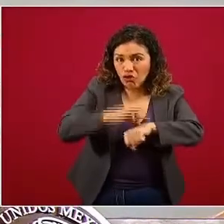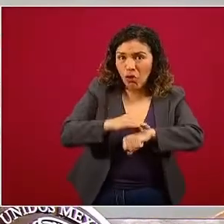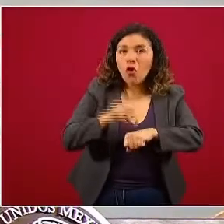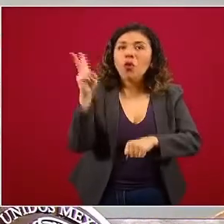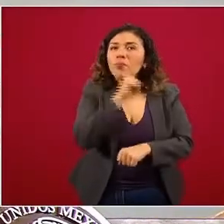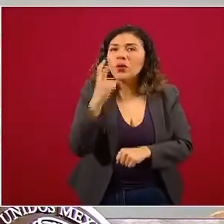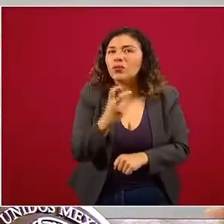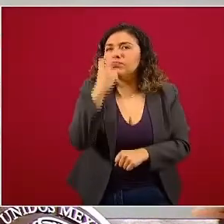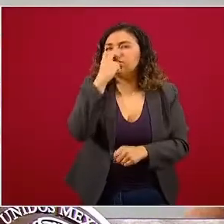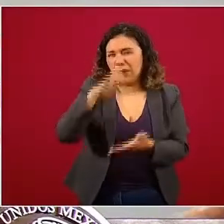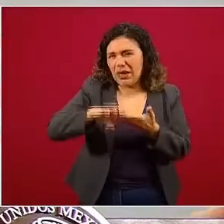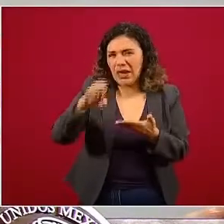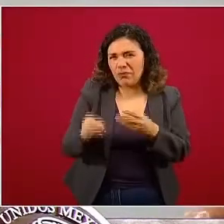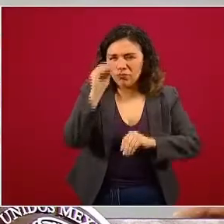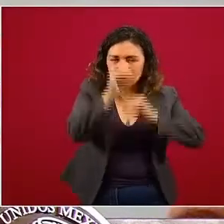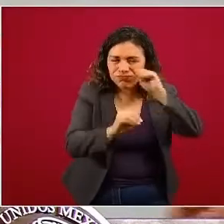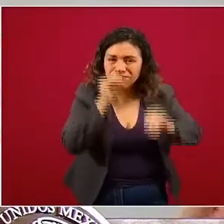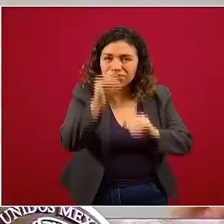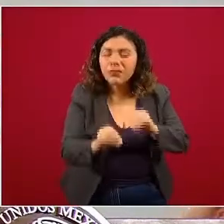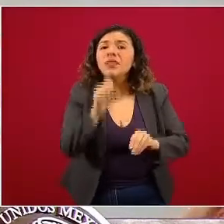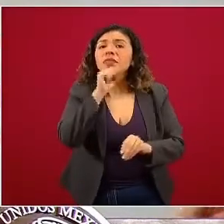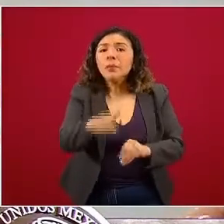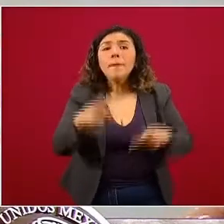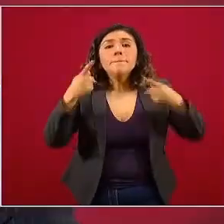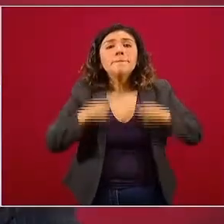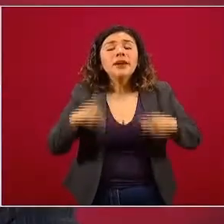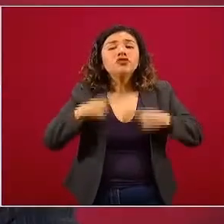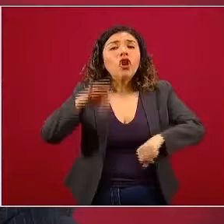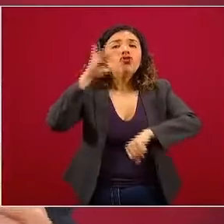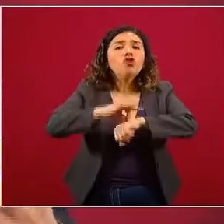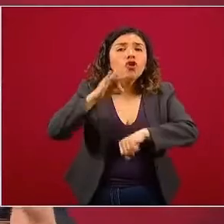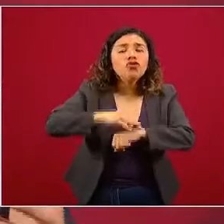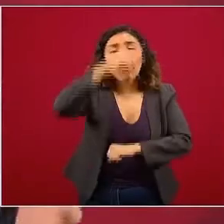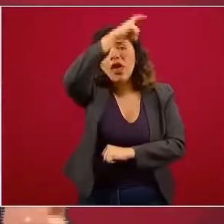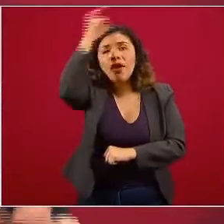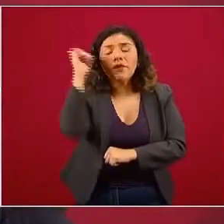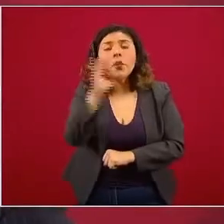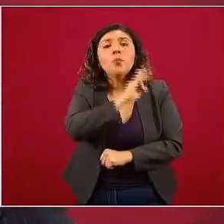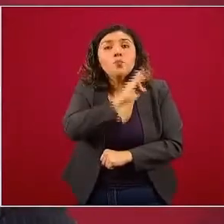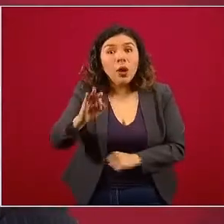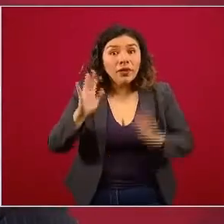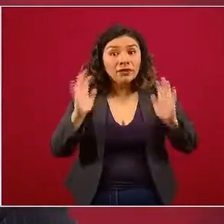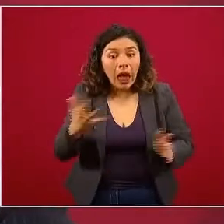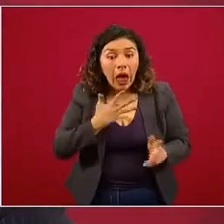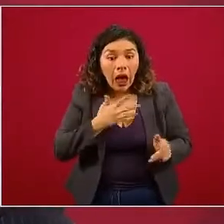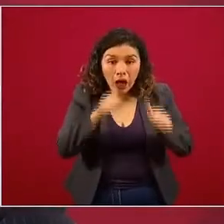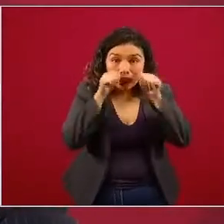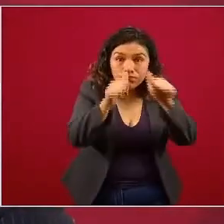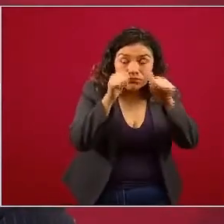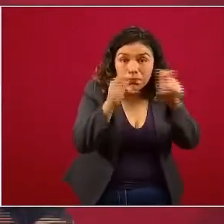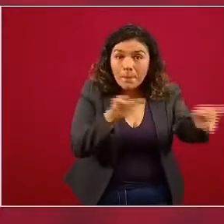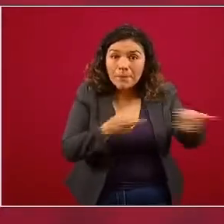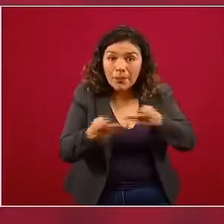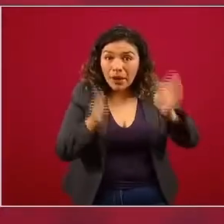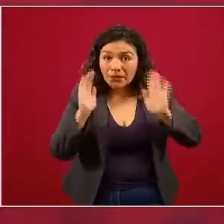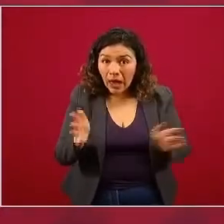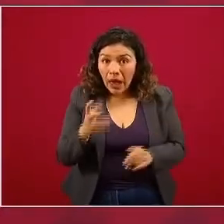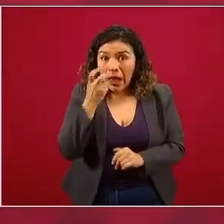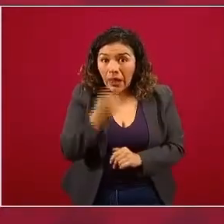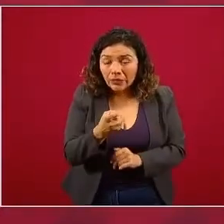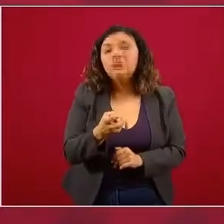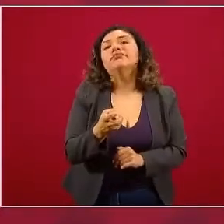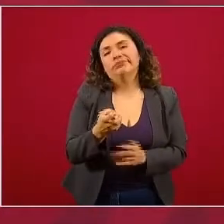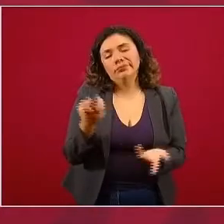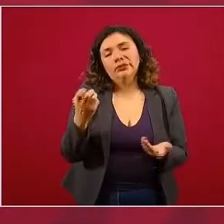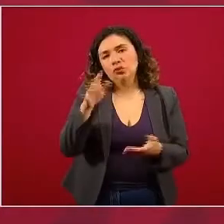los ventiladores mecánicos, y también el grupo humano que está listo para atender a las personas, el